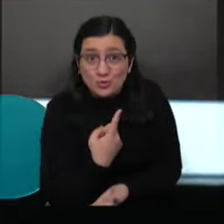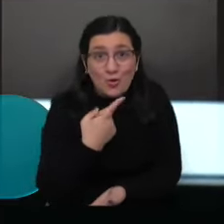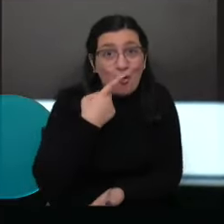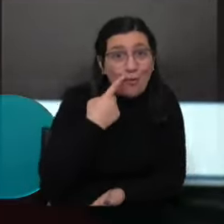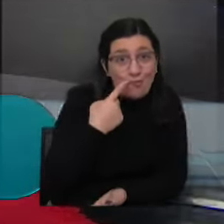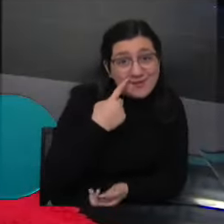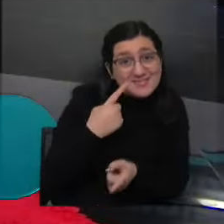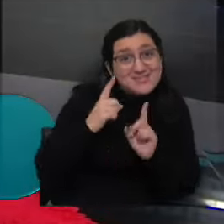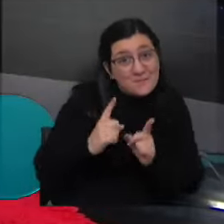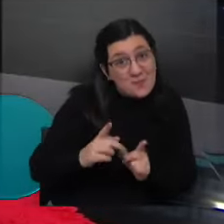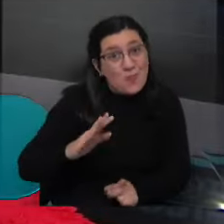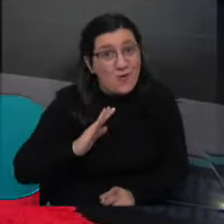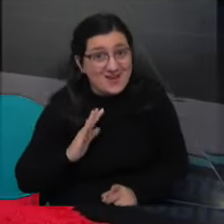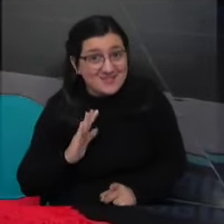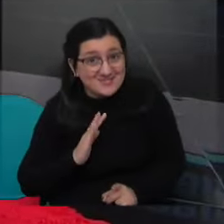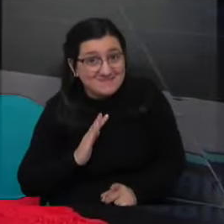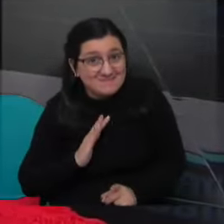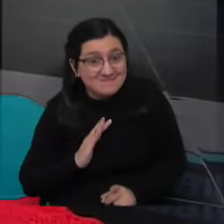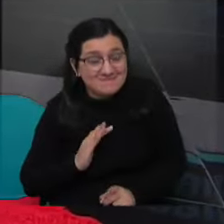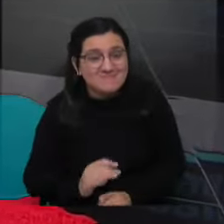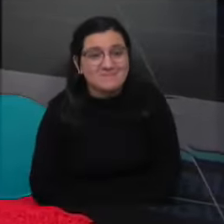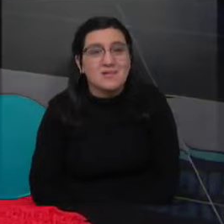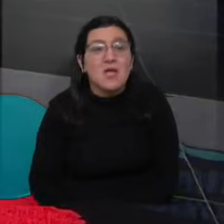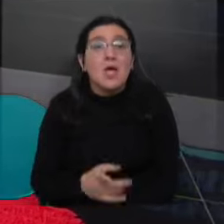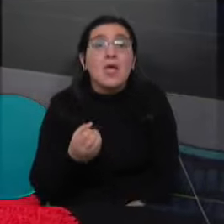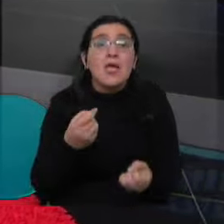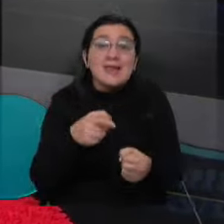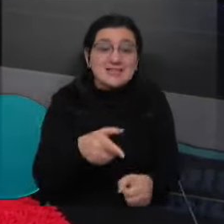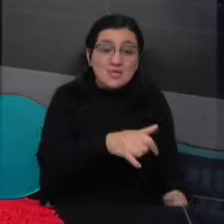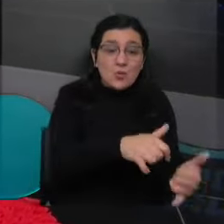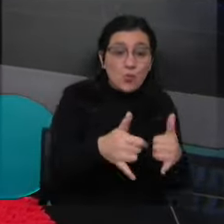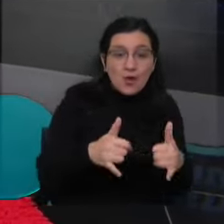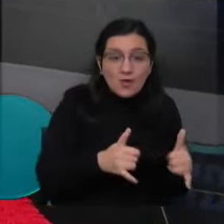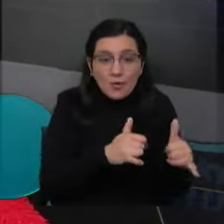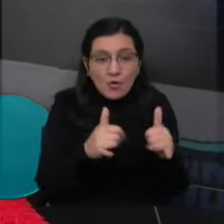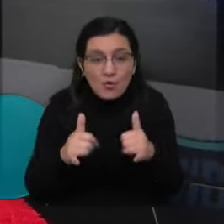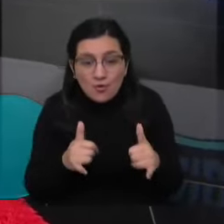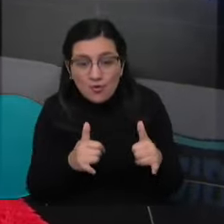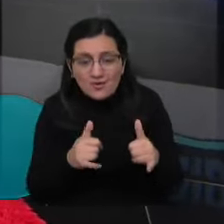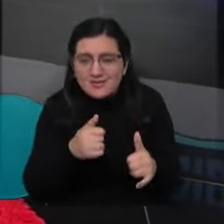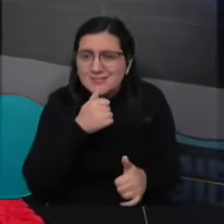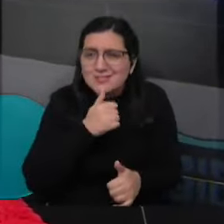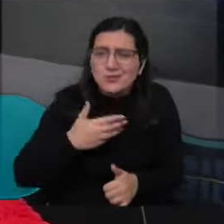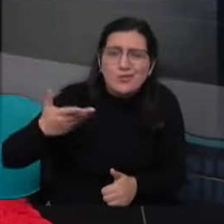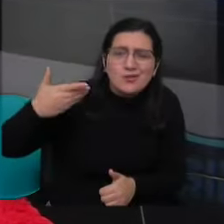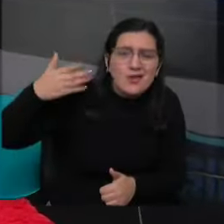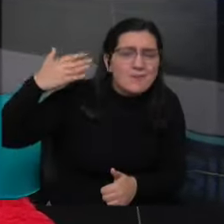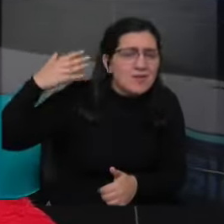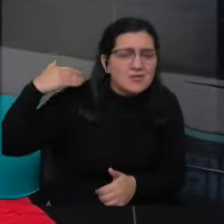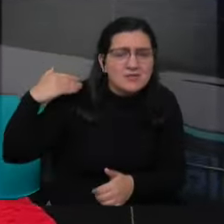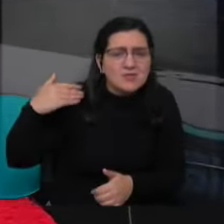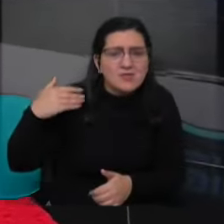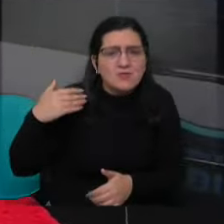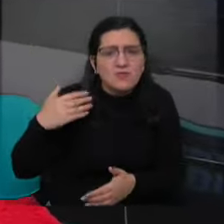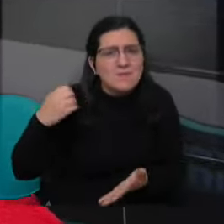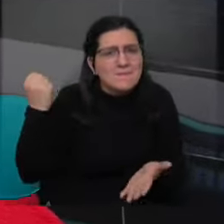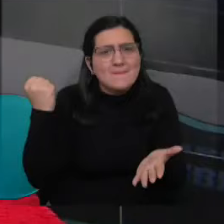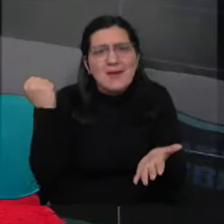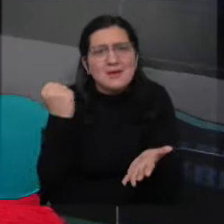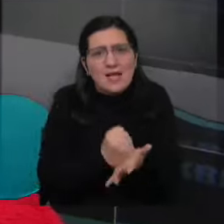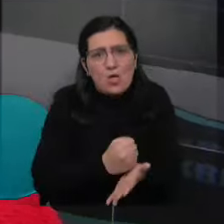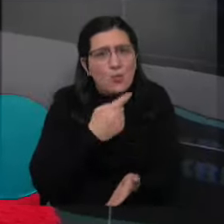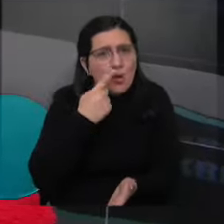todas eh en ese Marco lúdico que históricamente fue tan marcado por